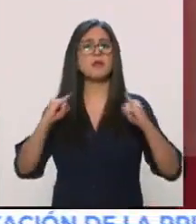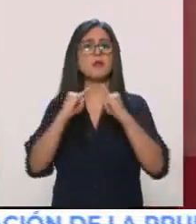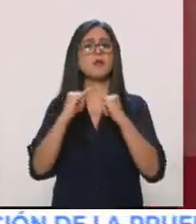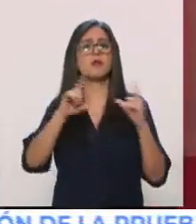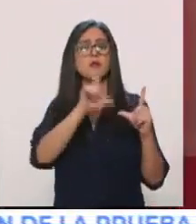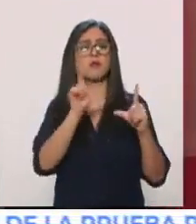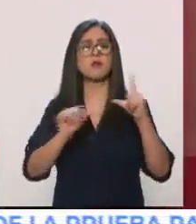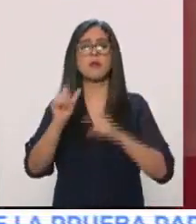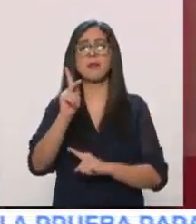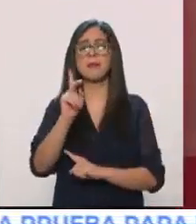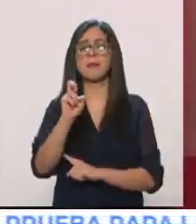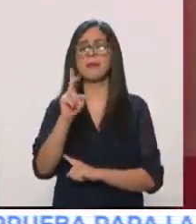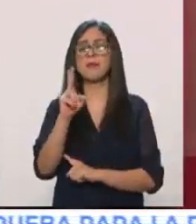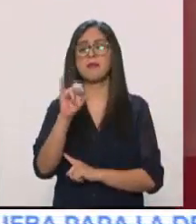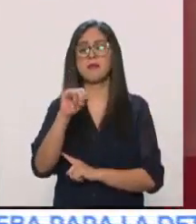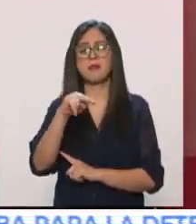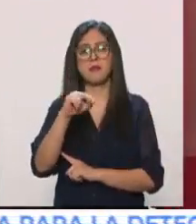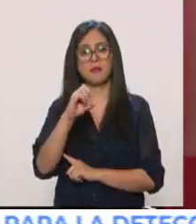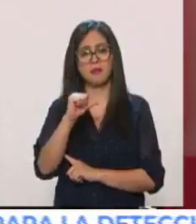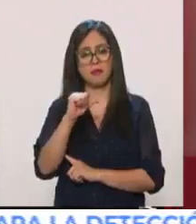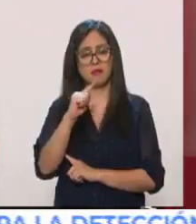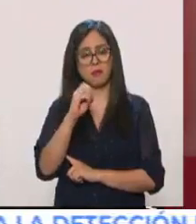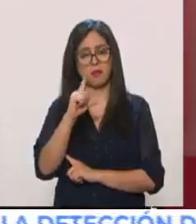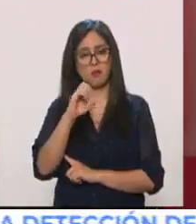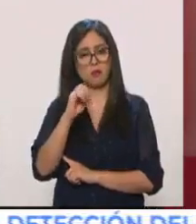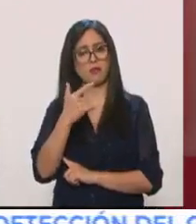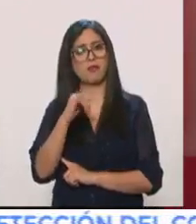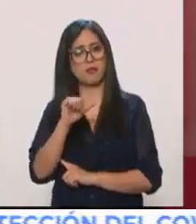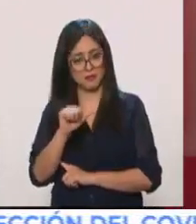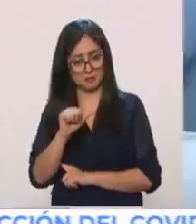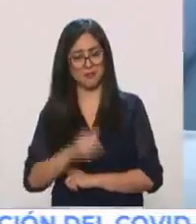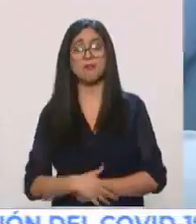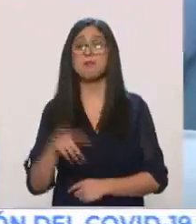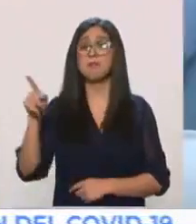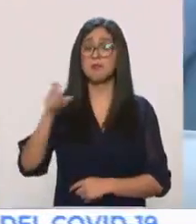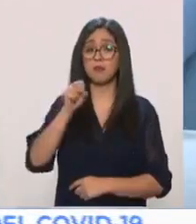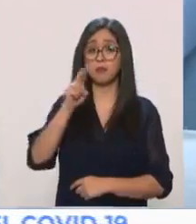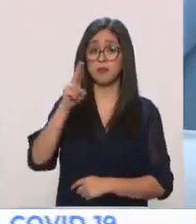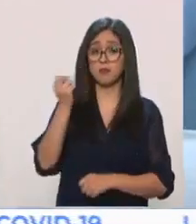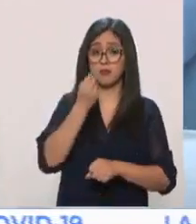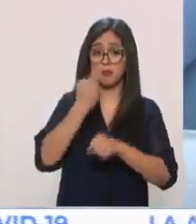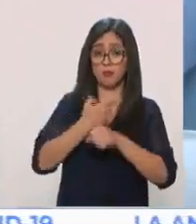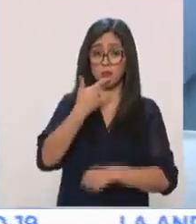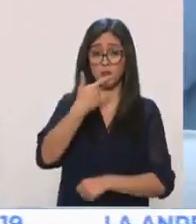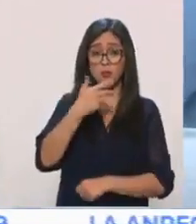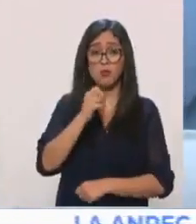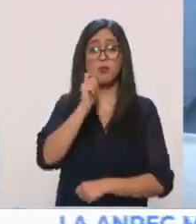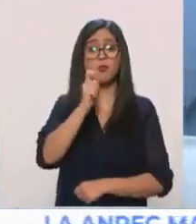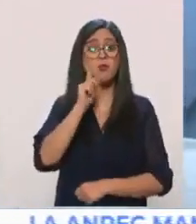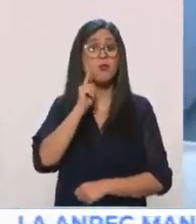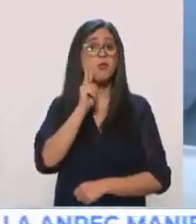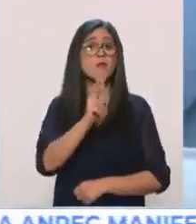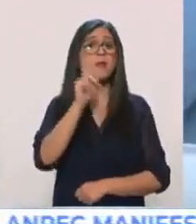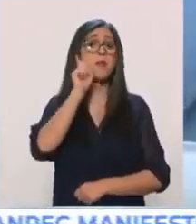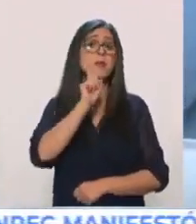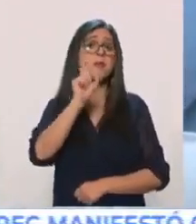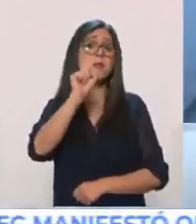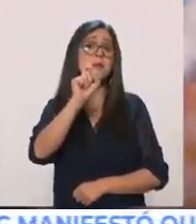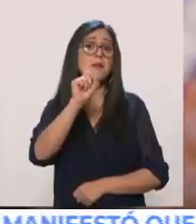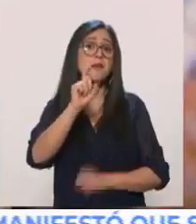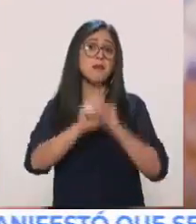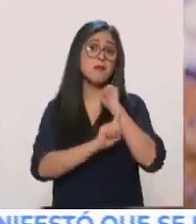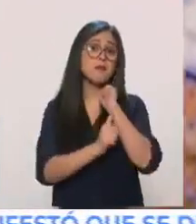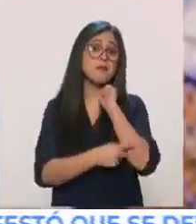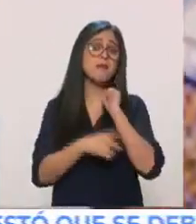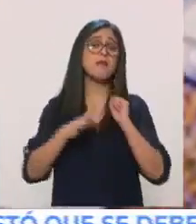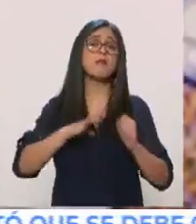El subsecretario Hugo López-Gatell señaló que este lunes 13 de abril se registraron 20 mujeres embarazadas con COVID-19